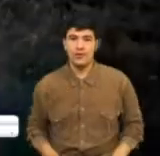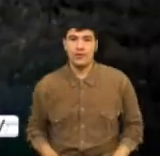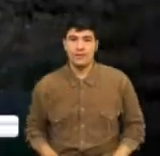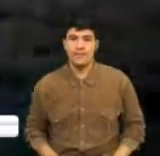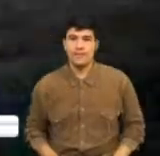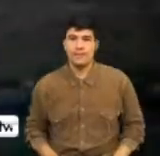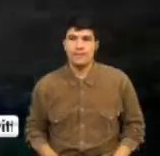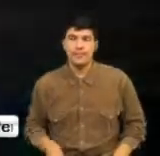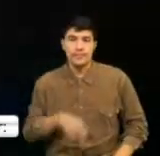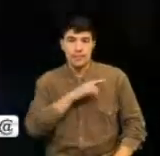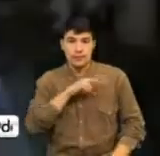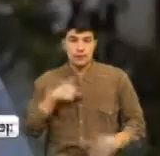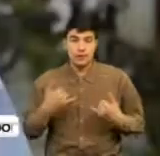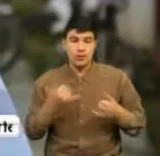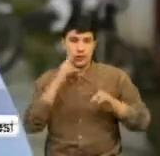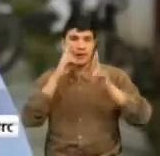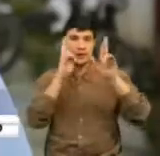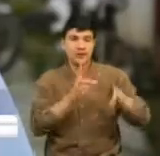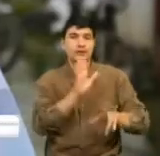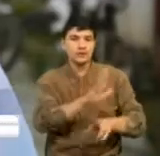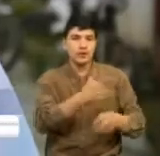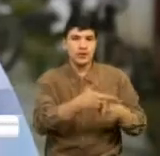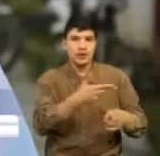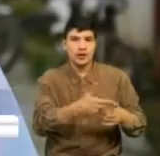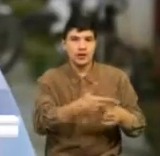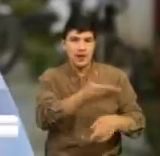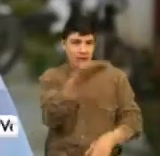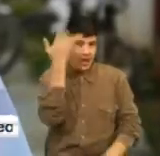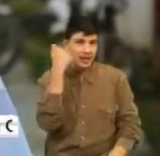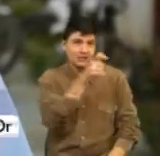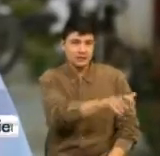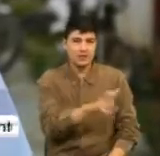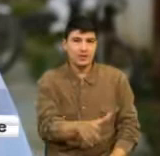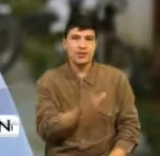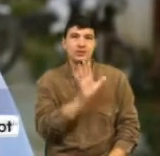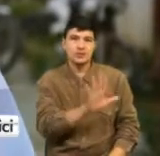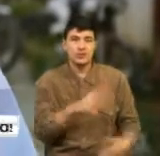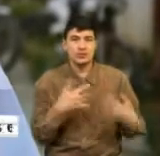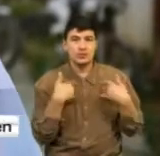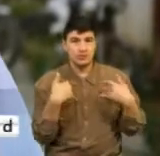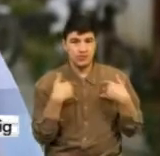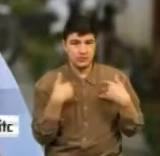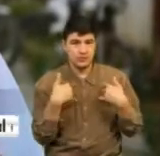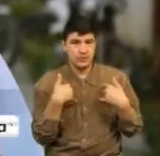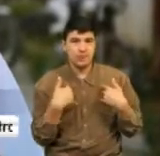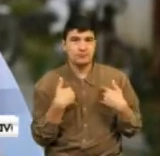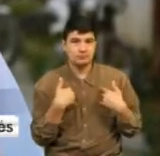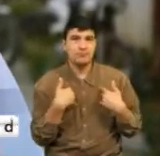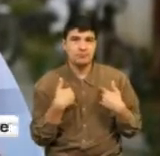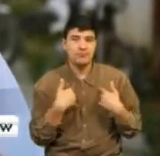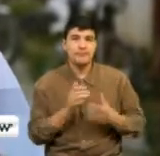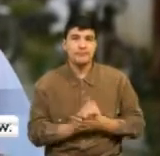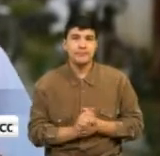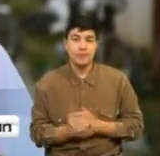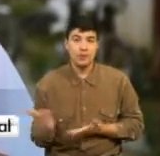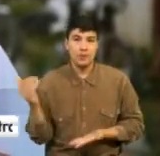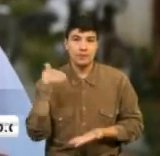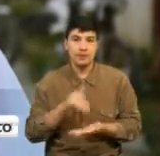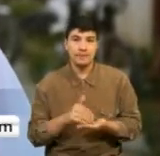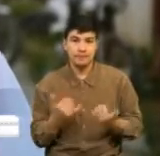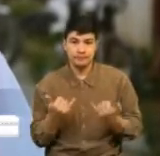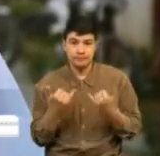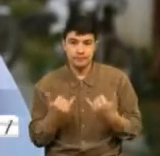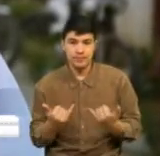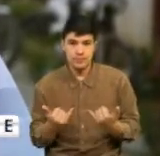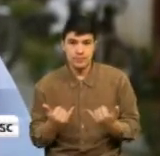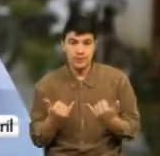Estamos conmemorando y exaltando el nombre de esas personas que fueron flagelo de la violencia en su momento y que nuevamente hoy y